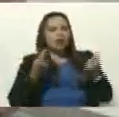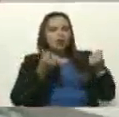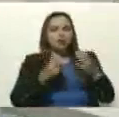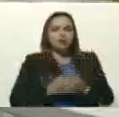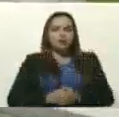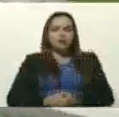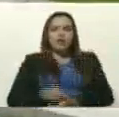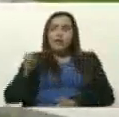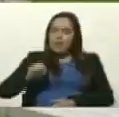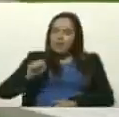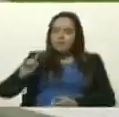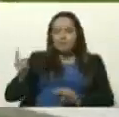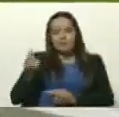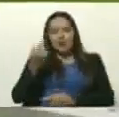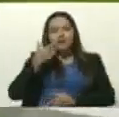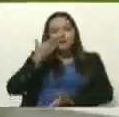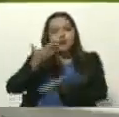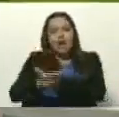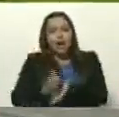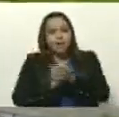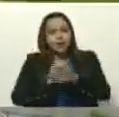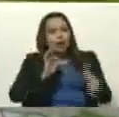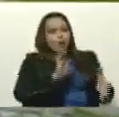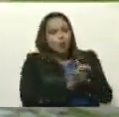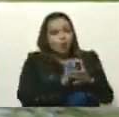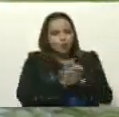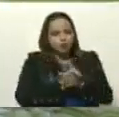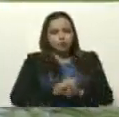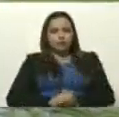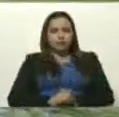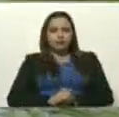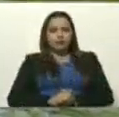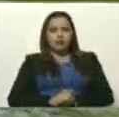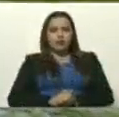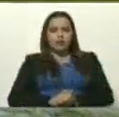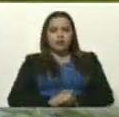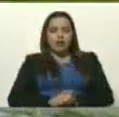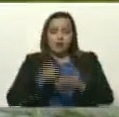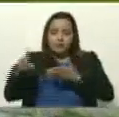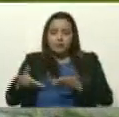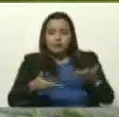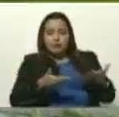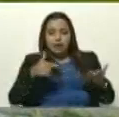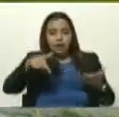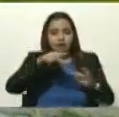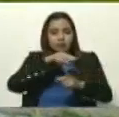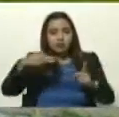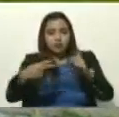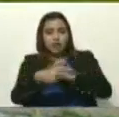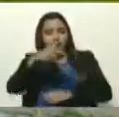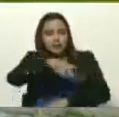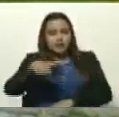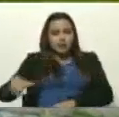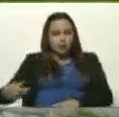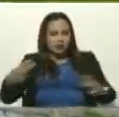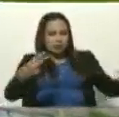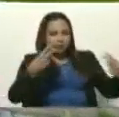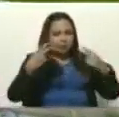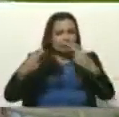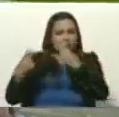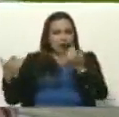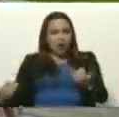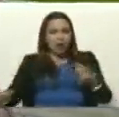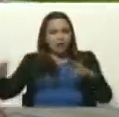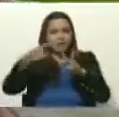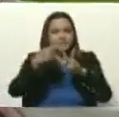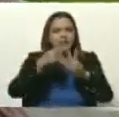primero que nada muchísimas gracias mi querido boris castellano aquí a 360 todos los usuarios usuarias de venezolana de televisión